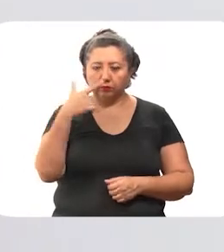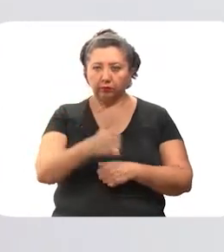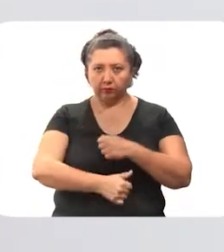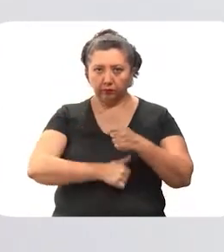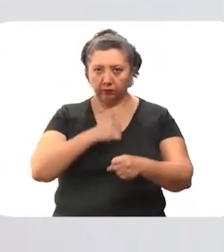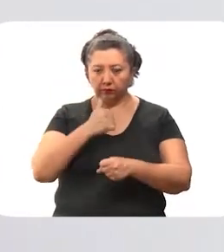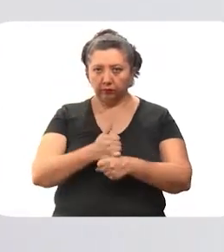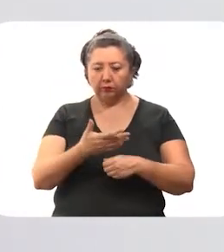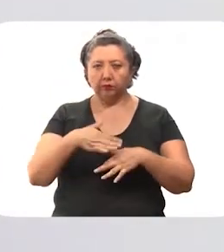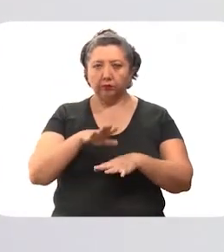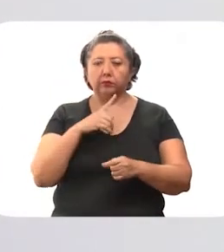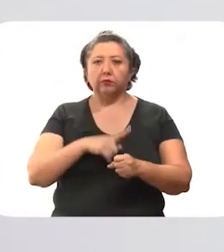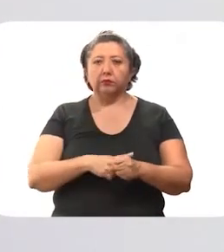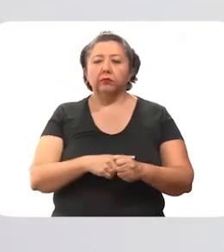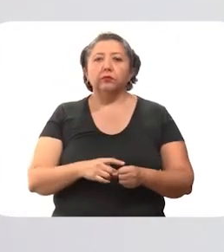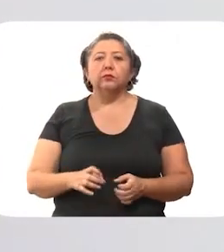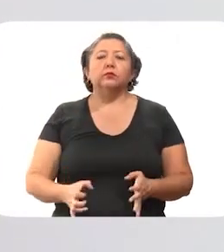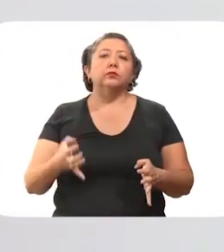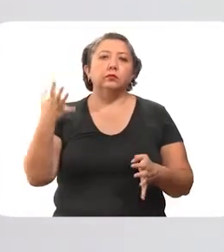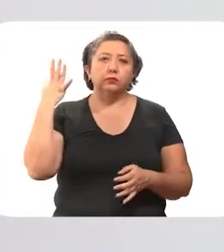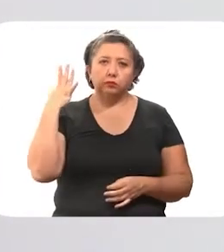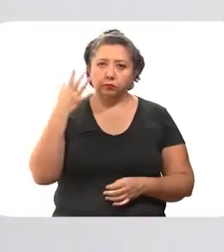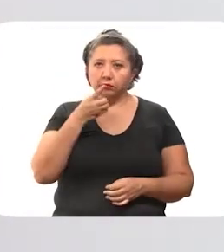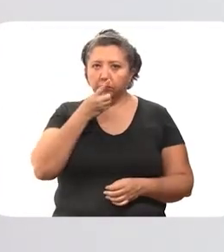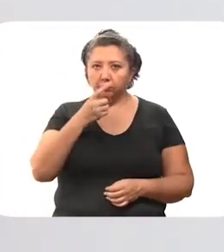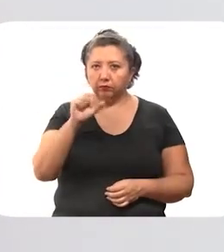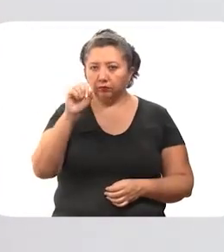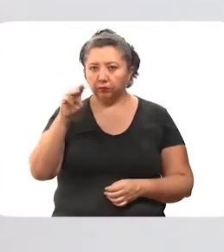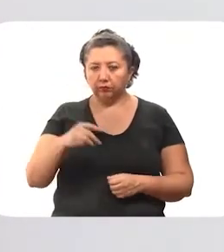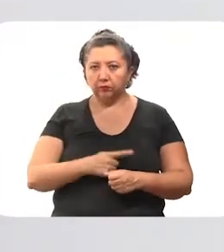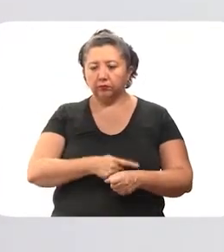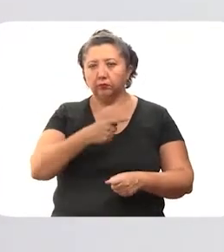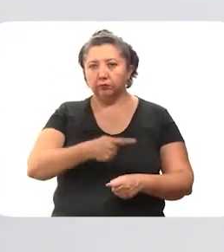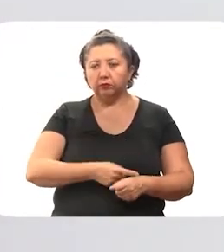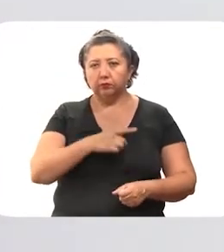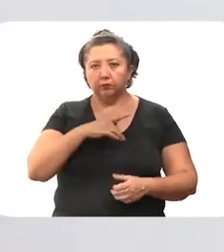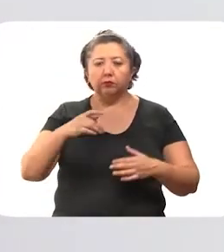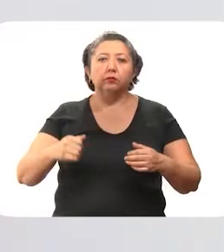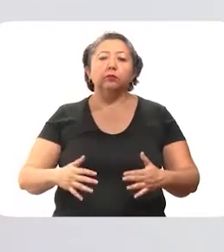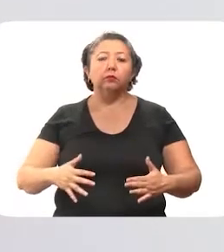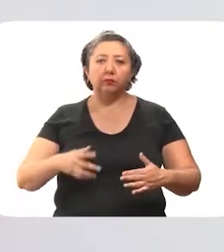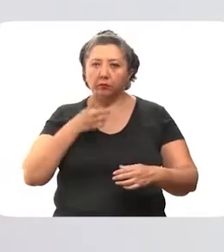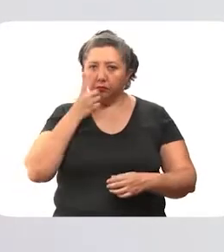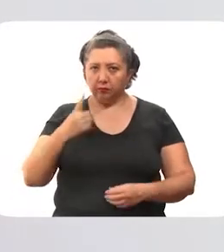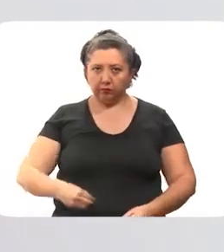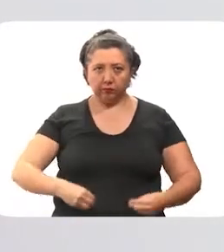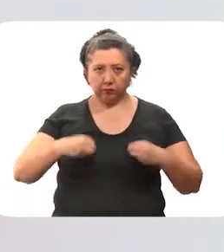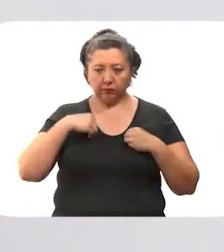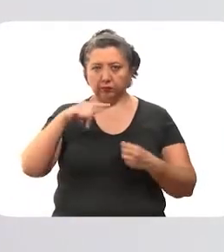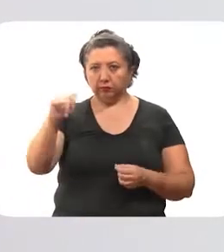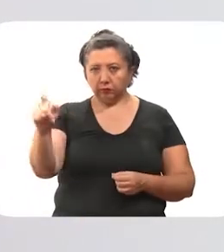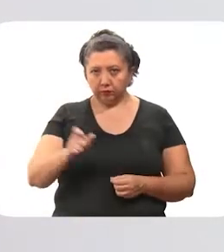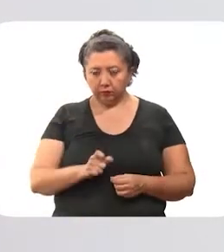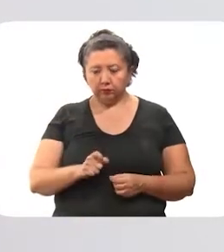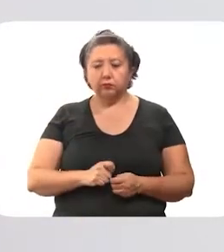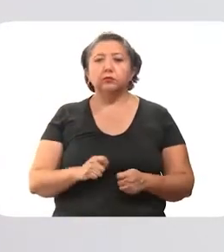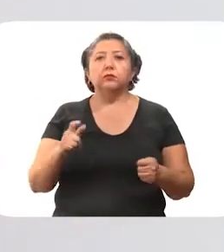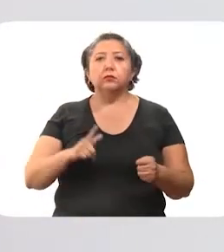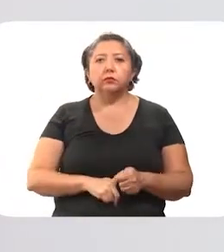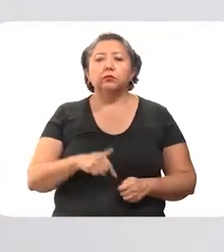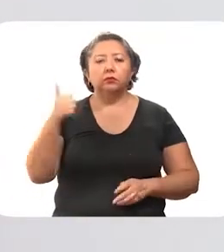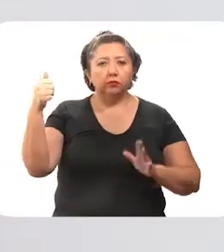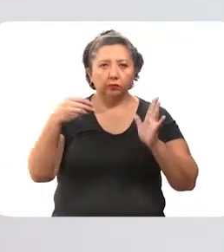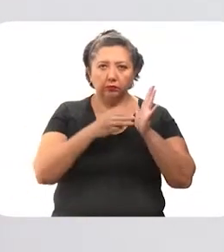de edad. Entre sus principales enfermedades se encuentran asma, hipertensión y obesidad. Residía en Tecash. En total,